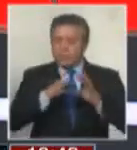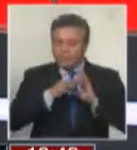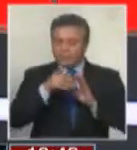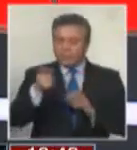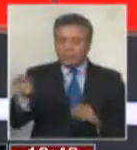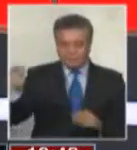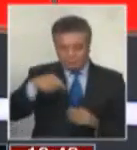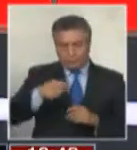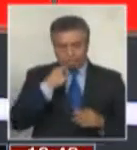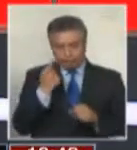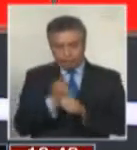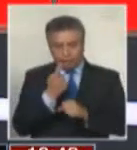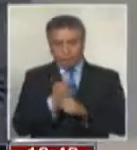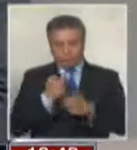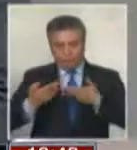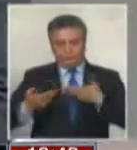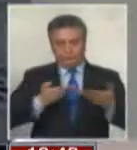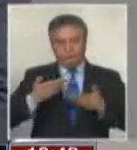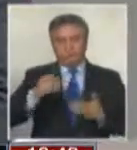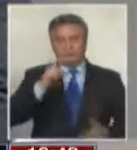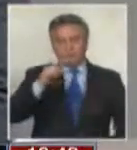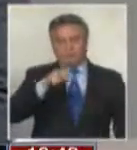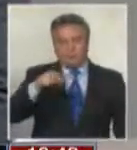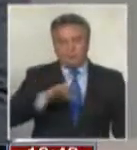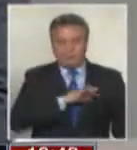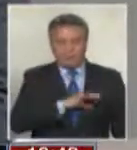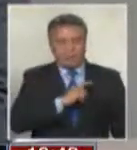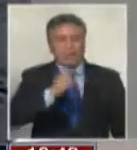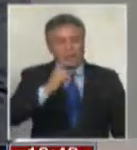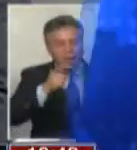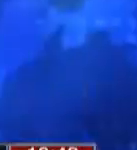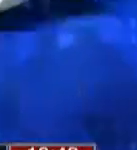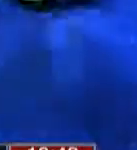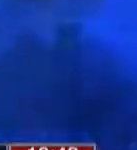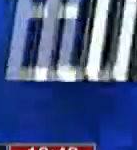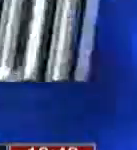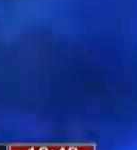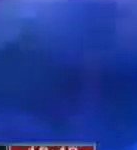conversar con nosotros aquí hacen en estilo muchas gracias a ustedes por la invitación buenas partes